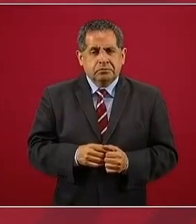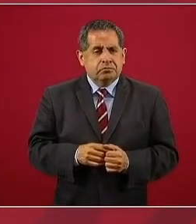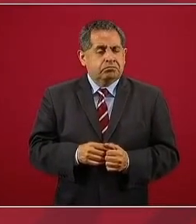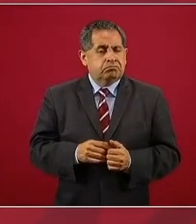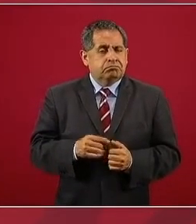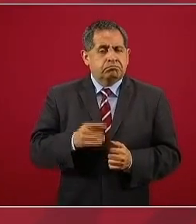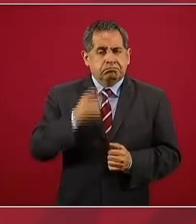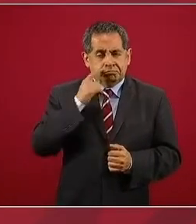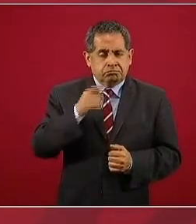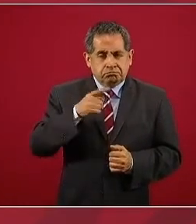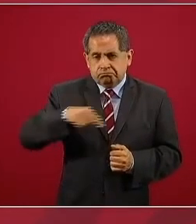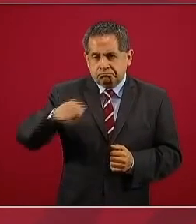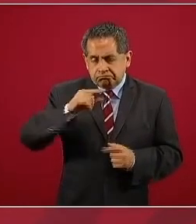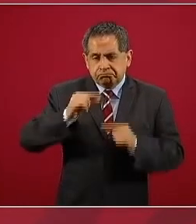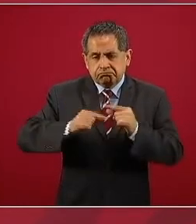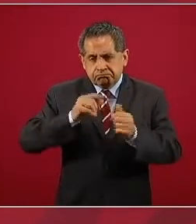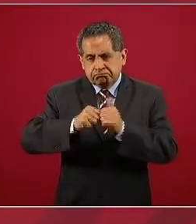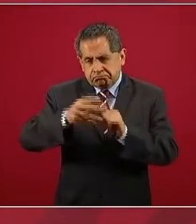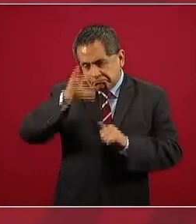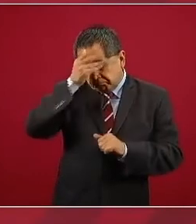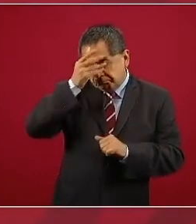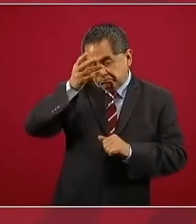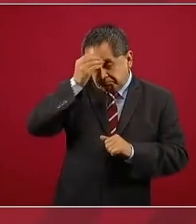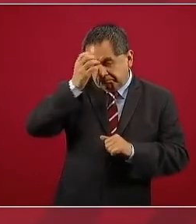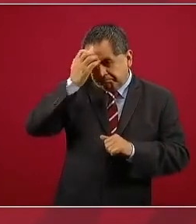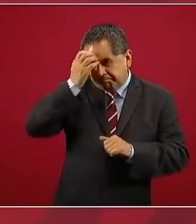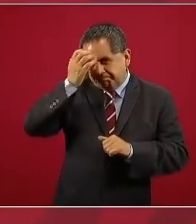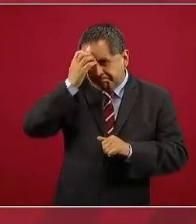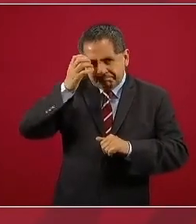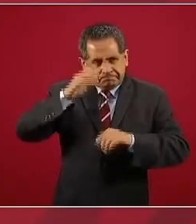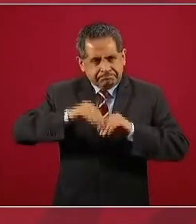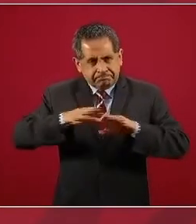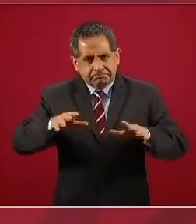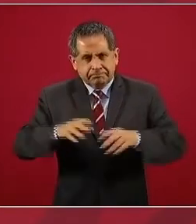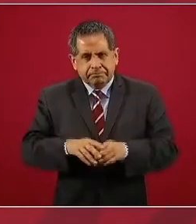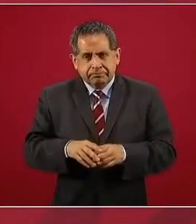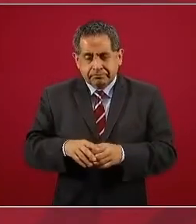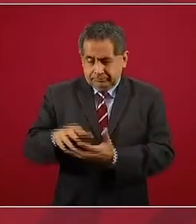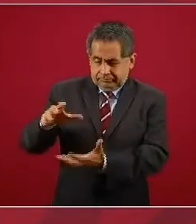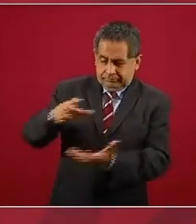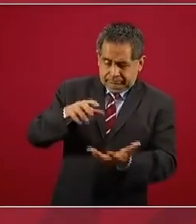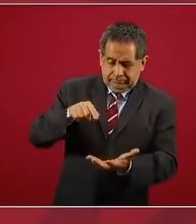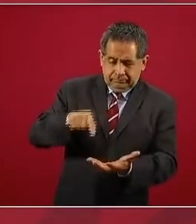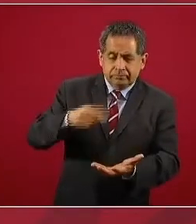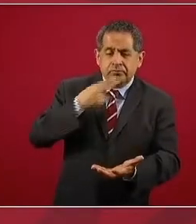vaya aprendiendo, se vaya conociendo, hasta en las flores.